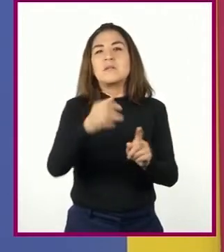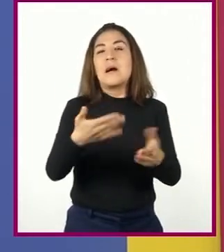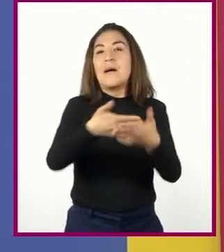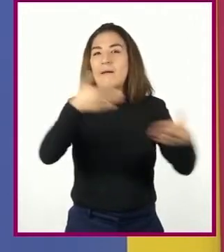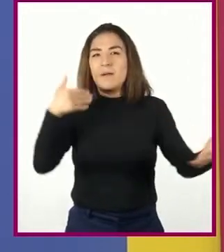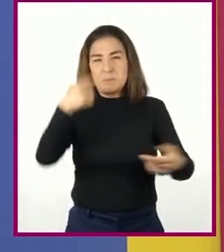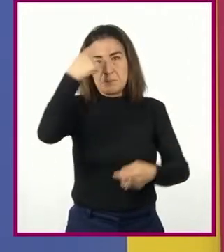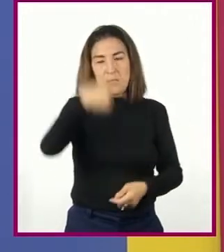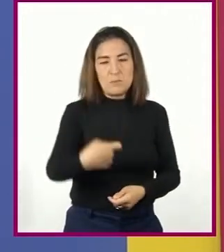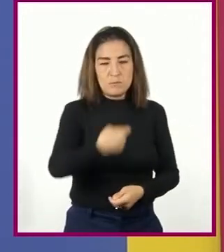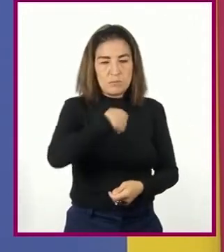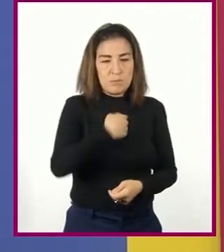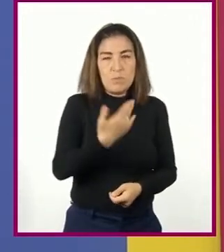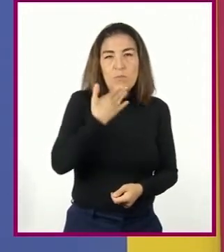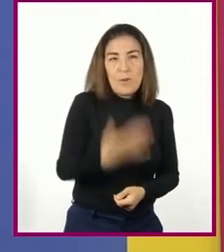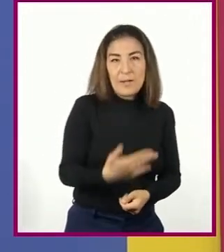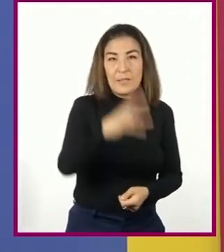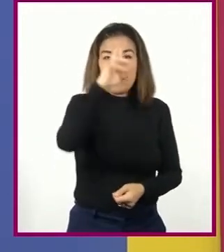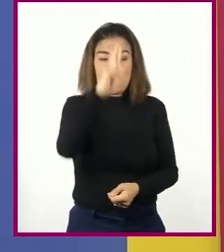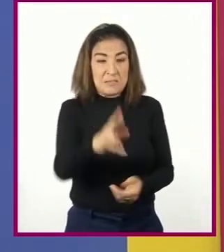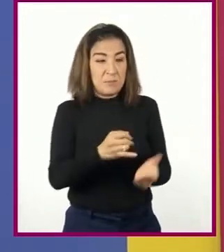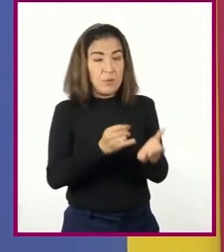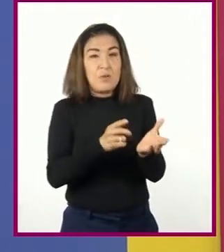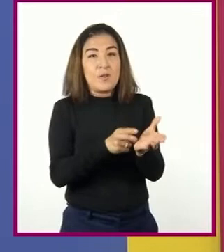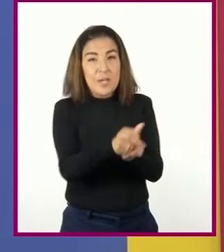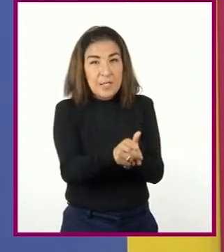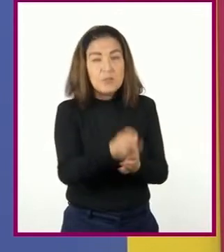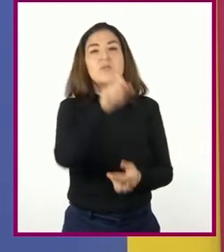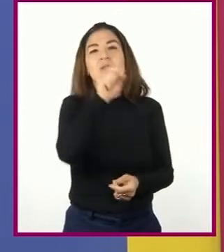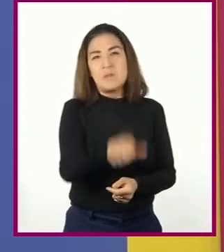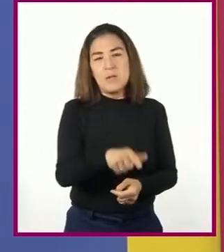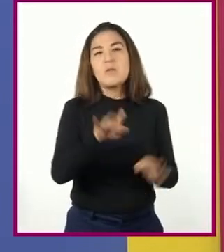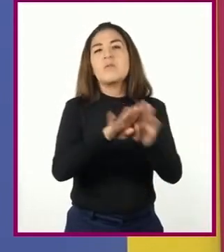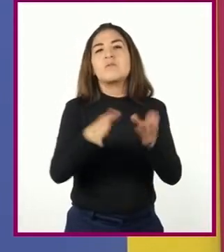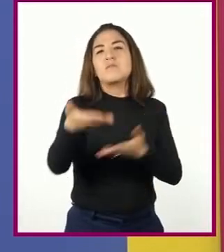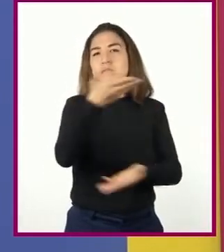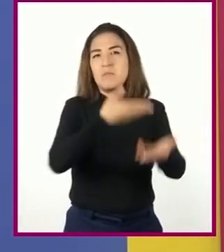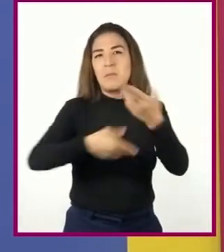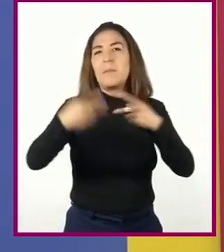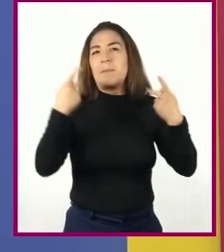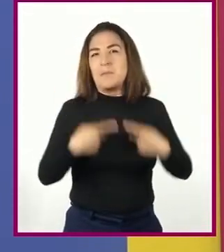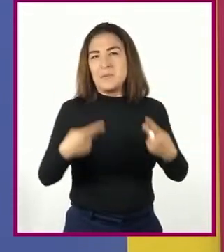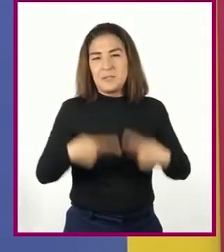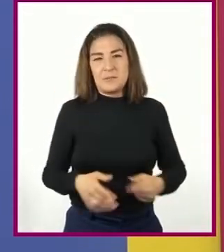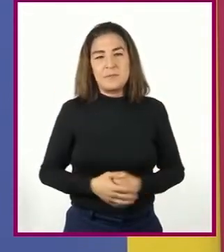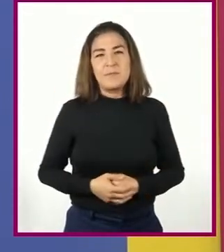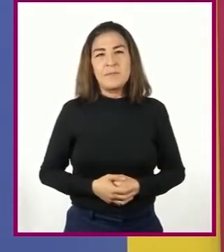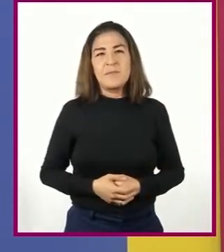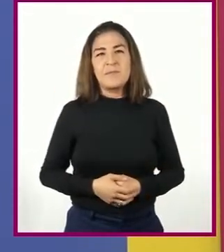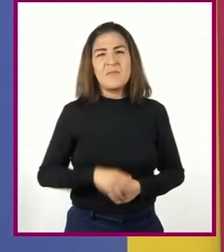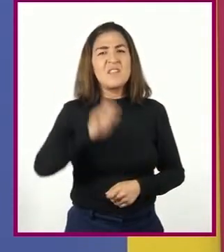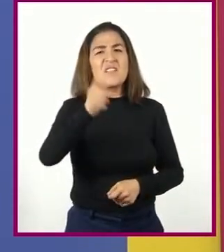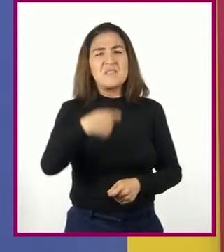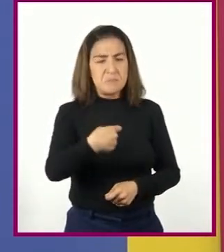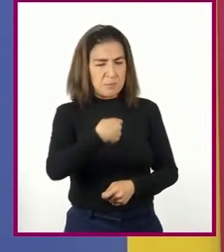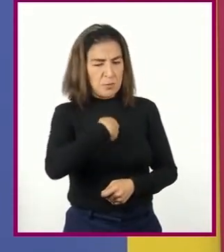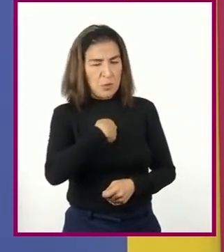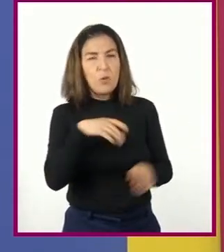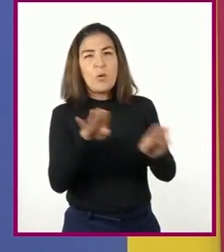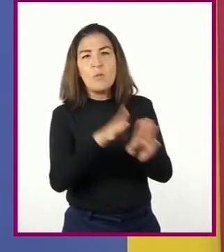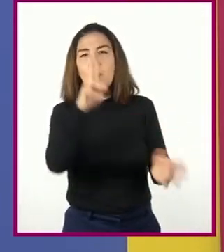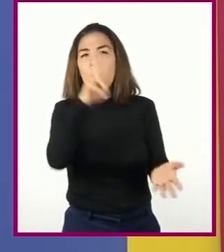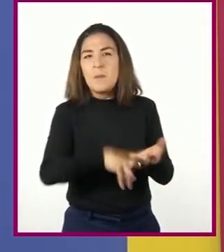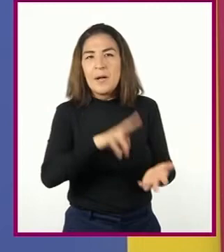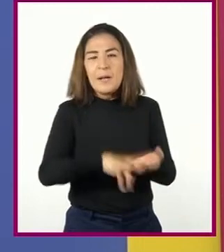la dignidad, el respeto a los derechos y considerando el bien común. La dignidad implica valorarse